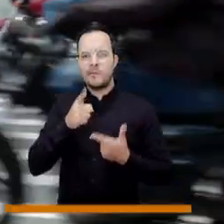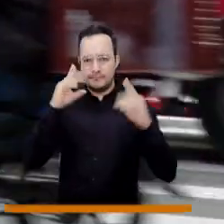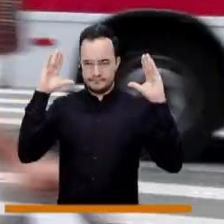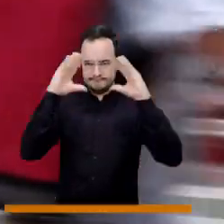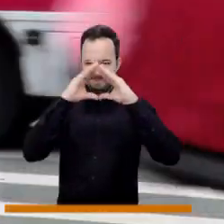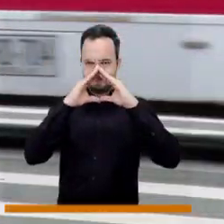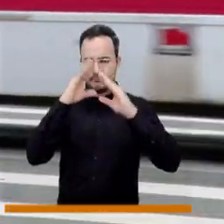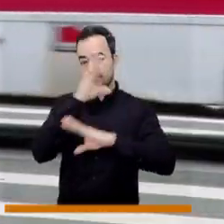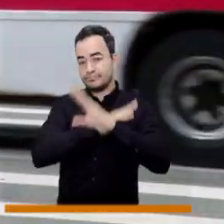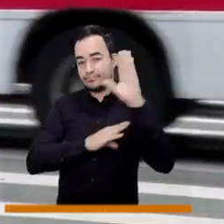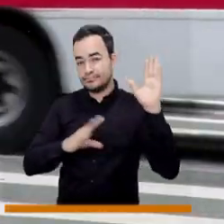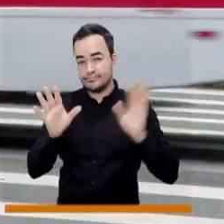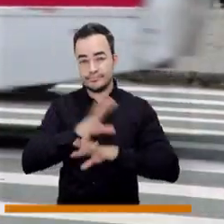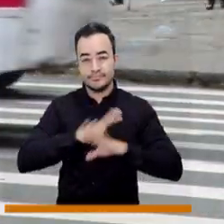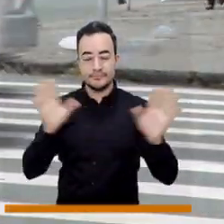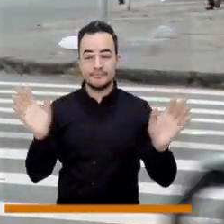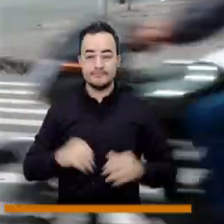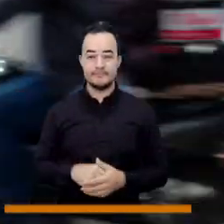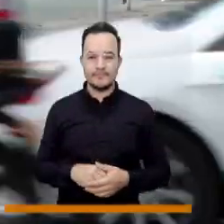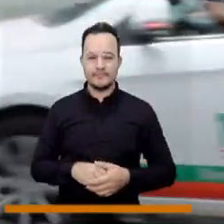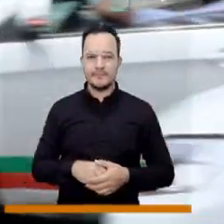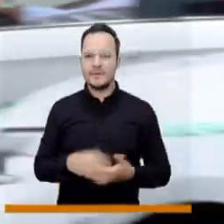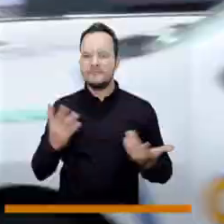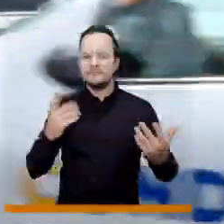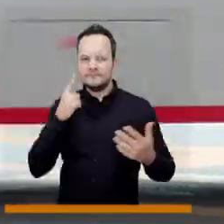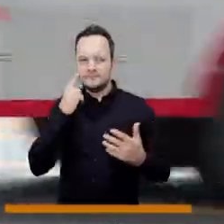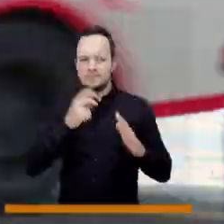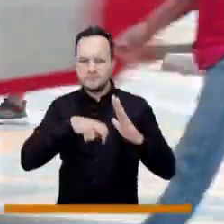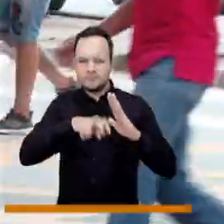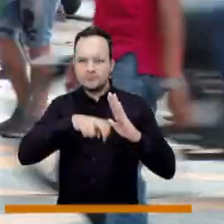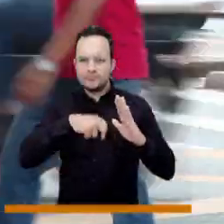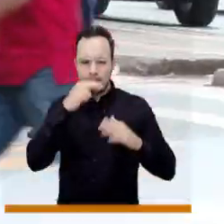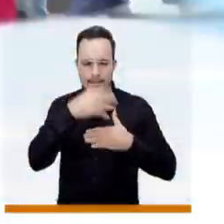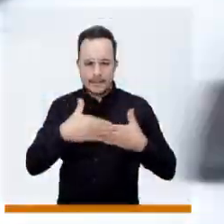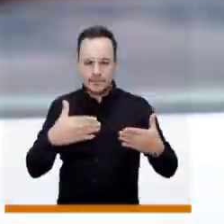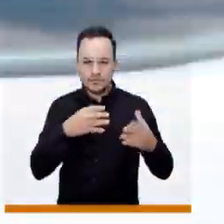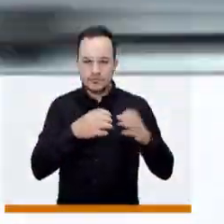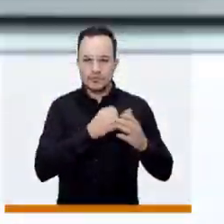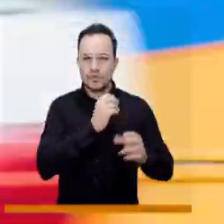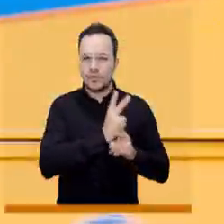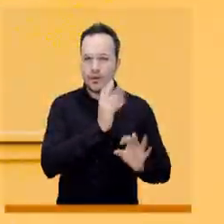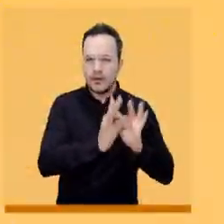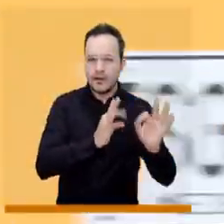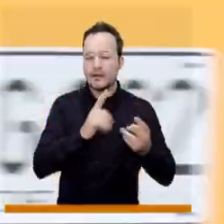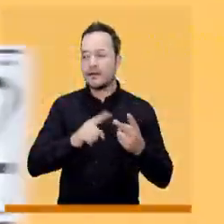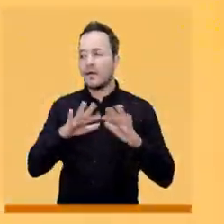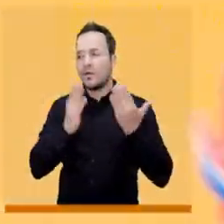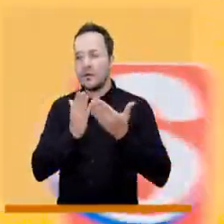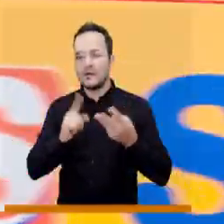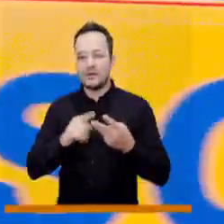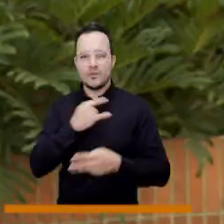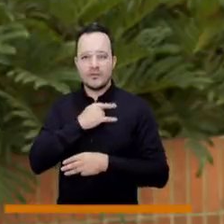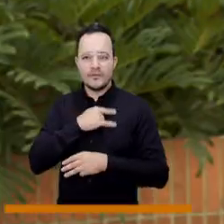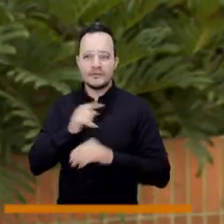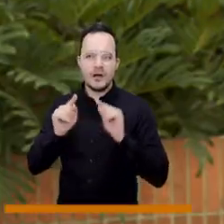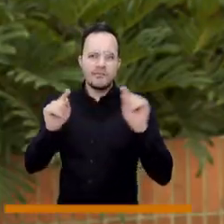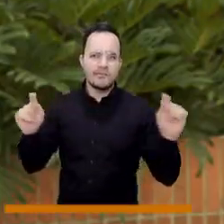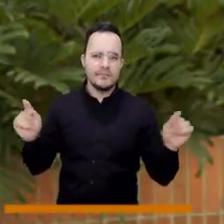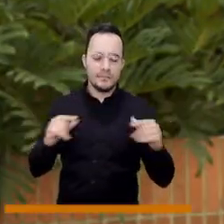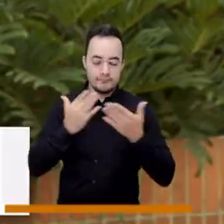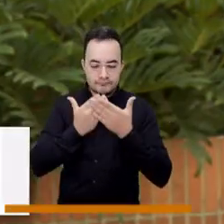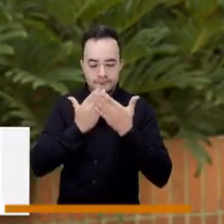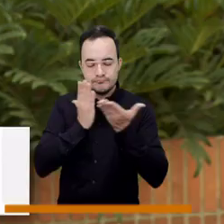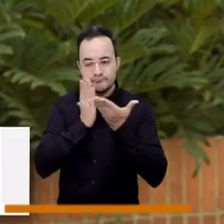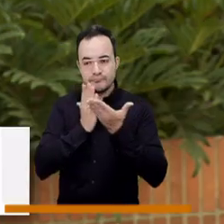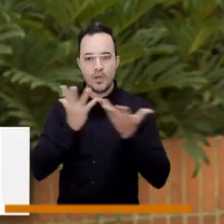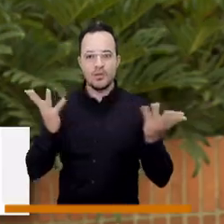contaminación acústica. Tenemos afectaciones en la concentración. ¿Dónde están ubicadas las guarderías? ¿Dónde están ubicados los